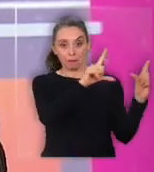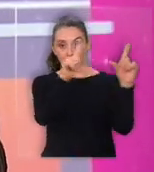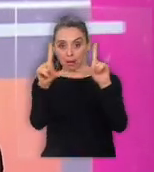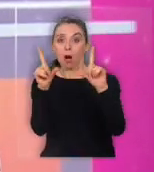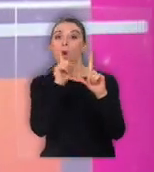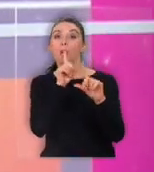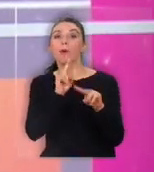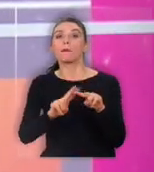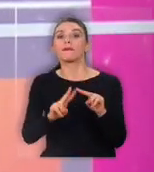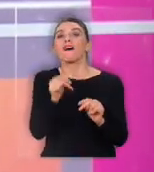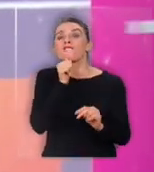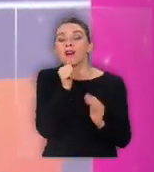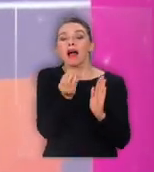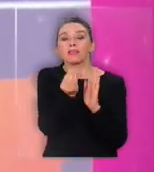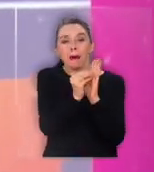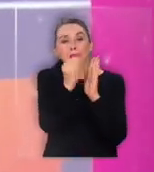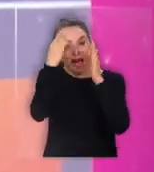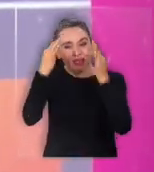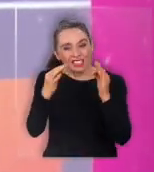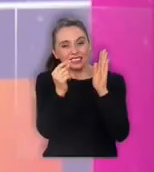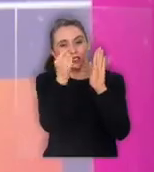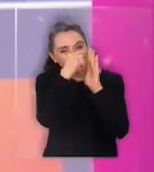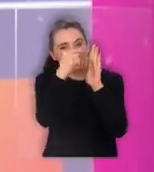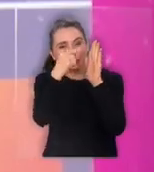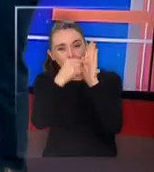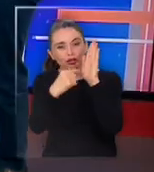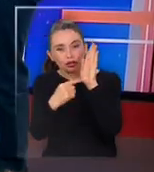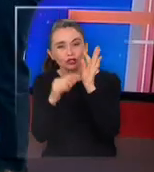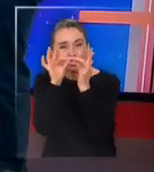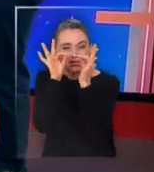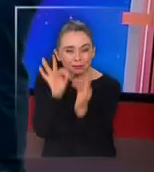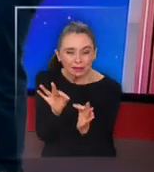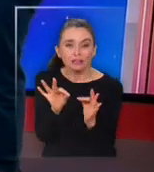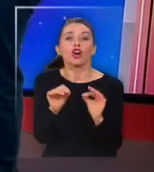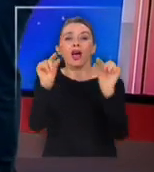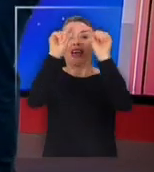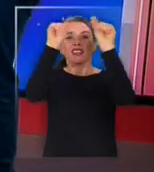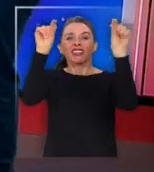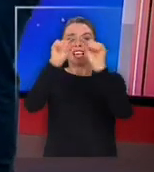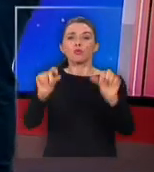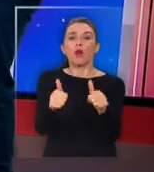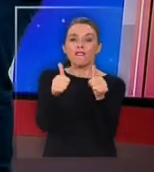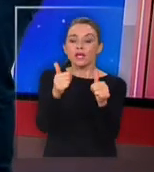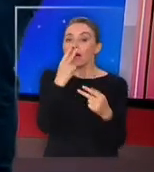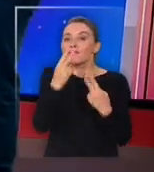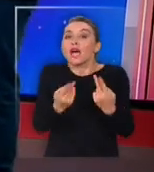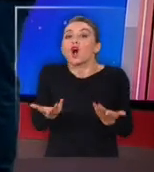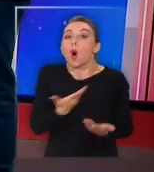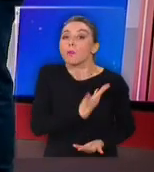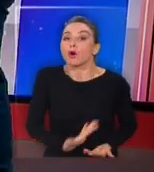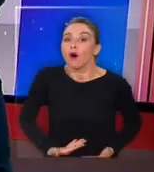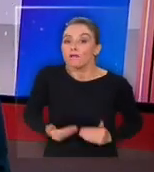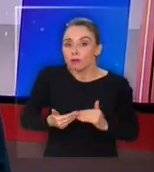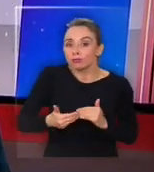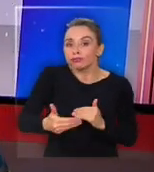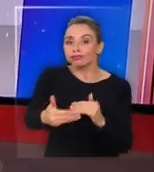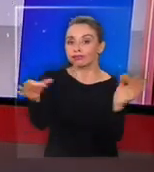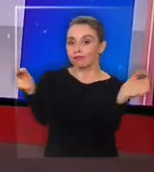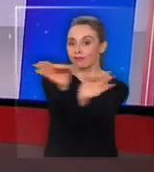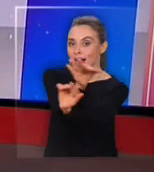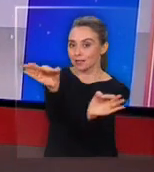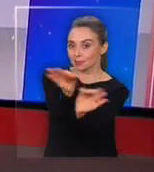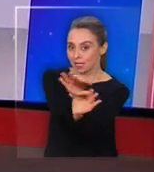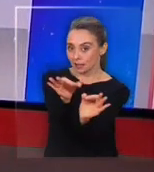quizás faltan medidas más concretas, uno lo podría decir. Aquí son buenos titulares, pero vamos a ver cómo lo va explicando el gobierno en los próximos días. Por